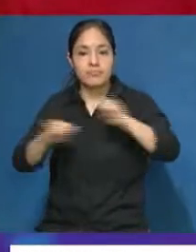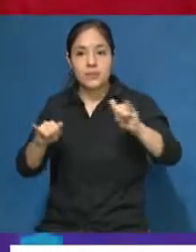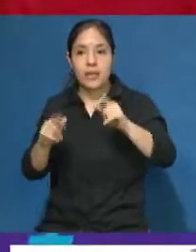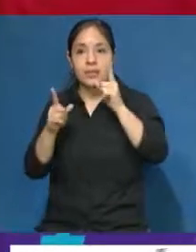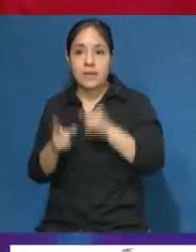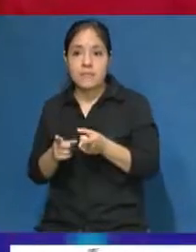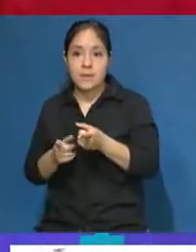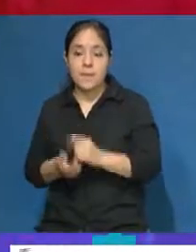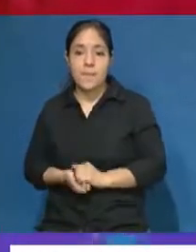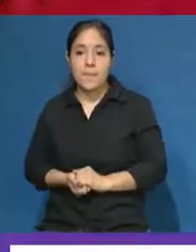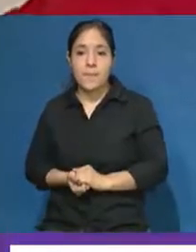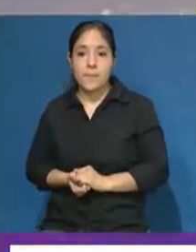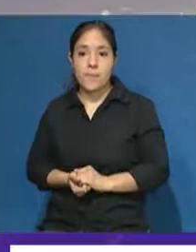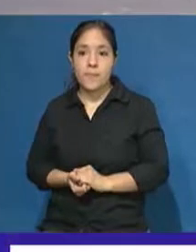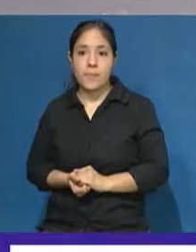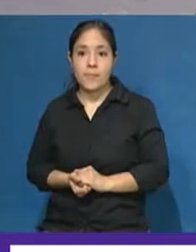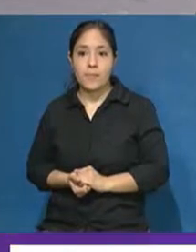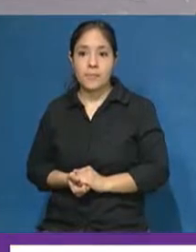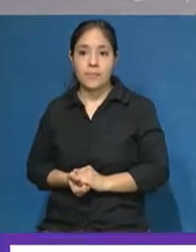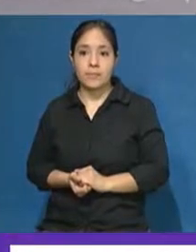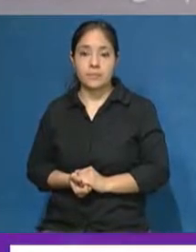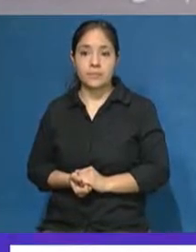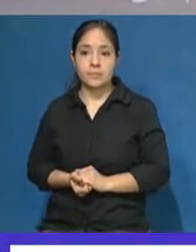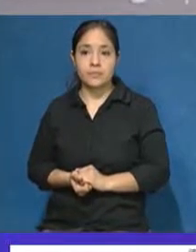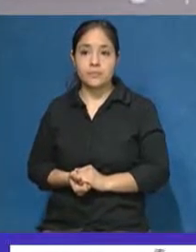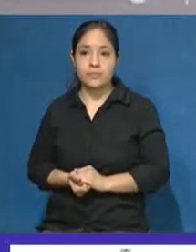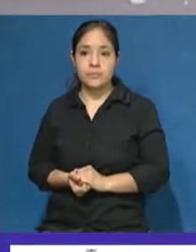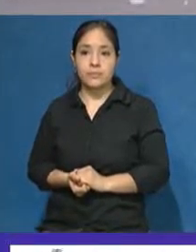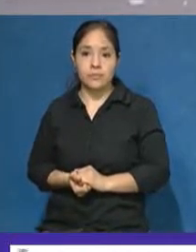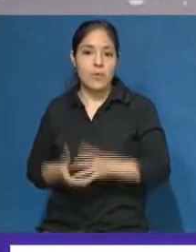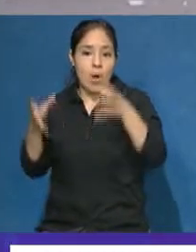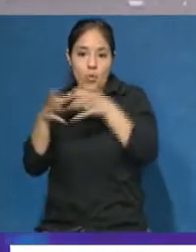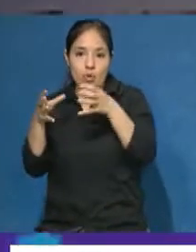los tiene una amplia mayoría de la dirigencia